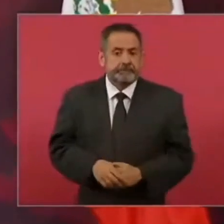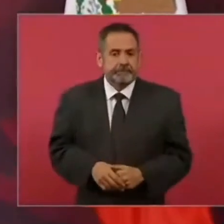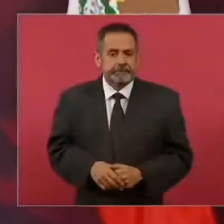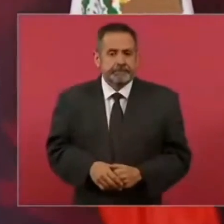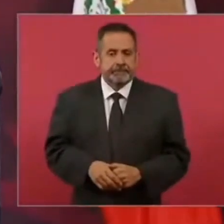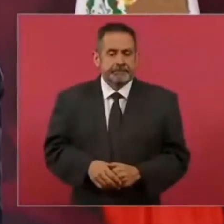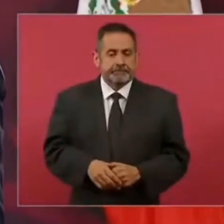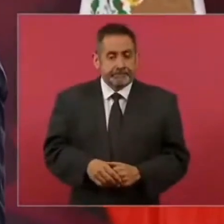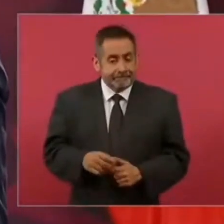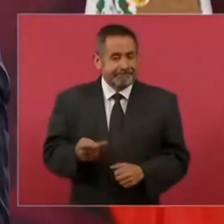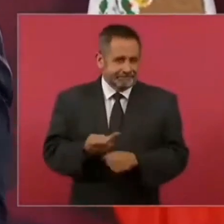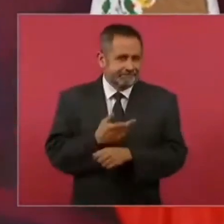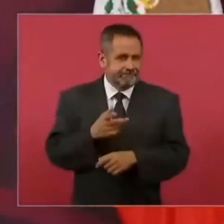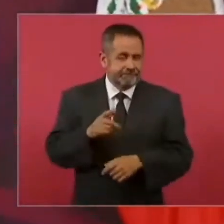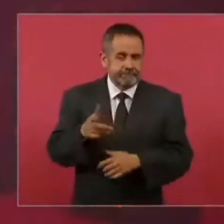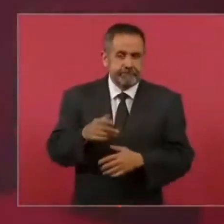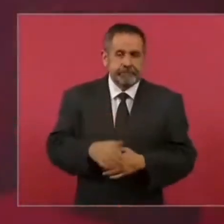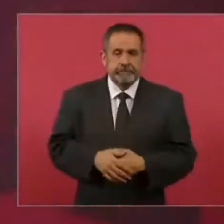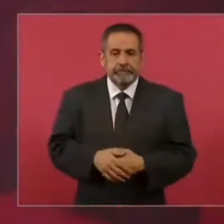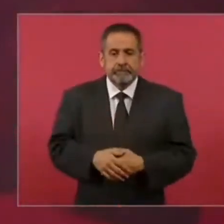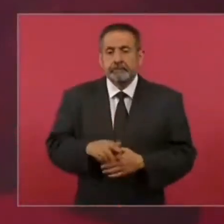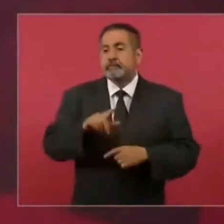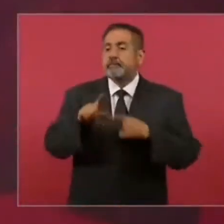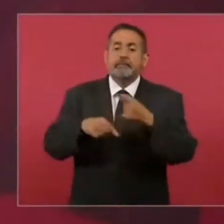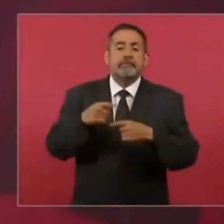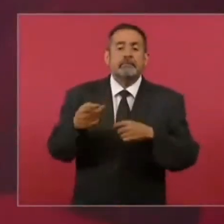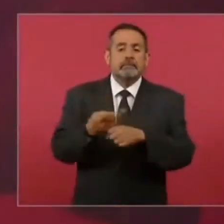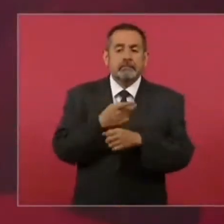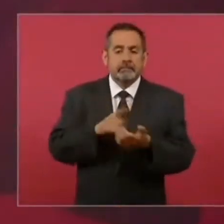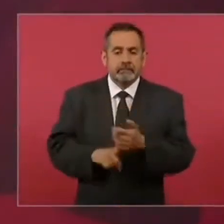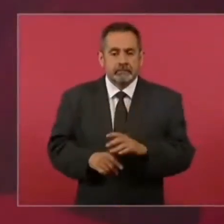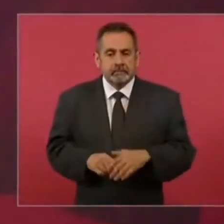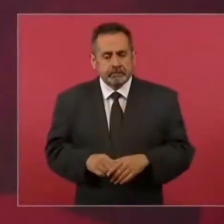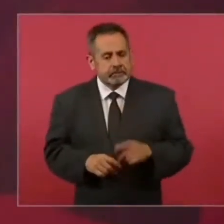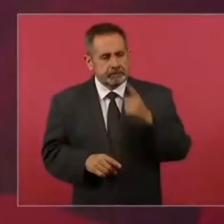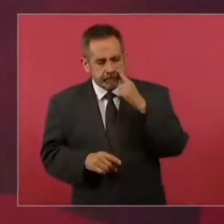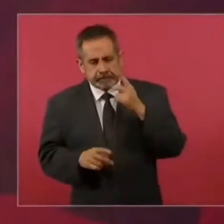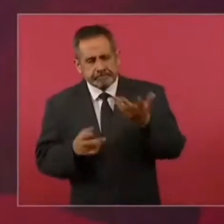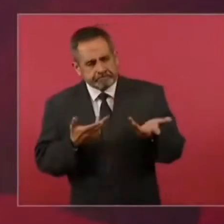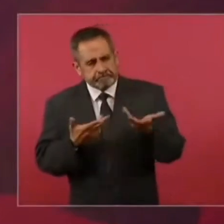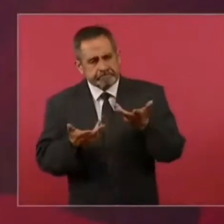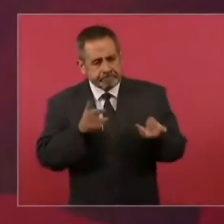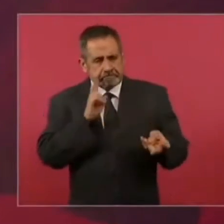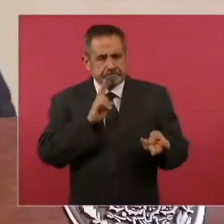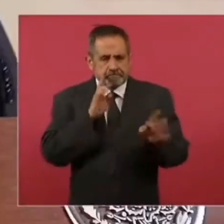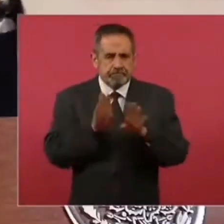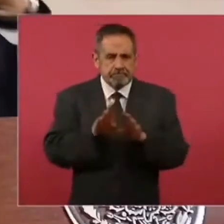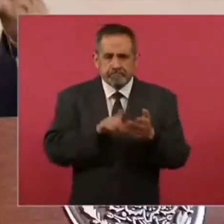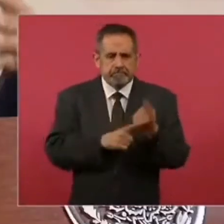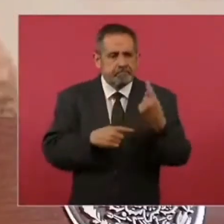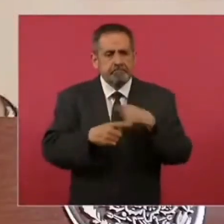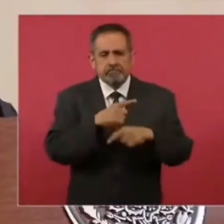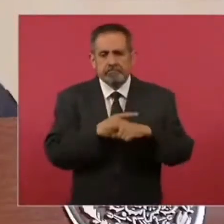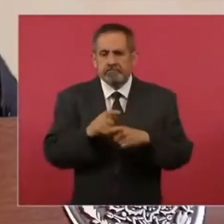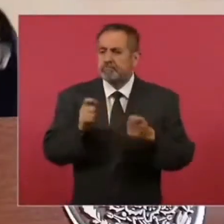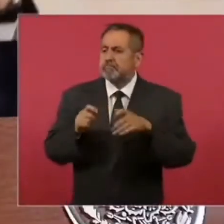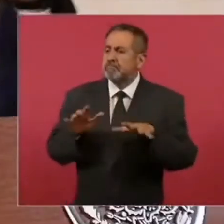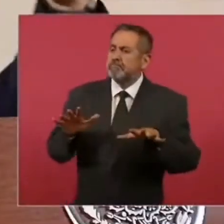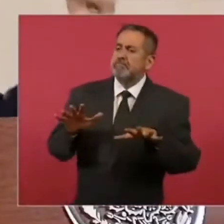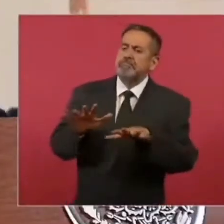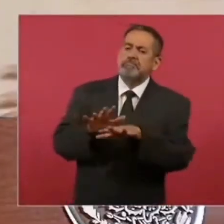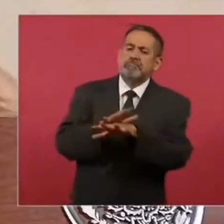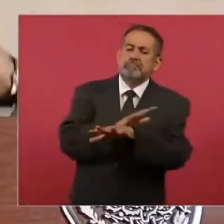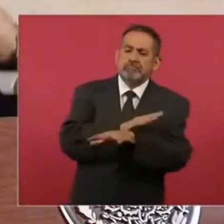Eso después. Y luego, no, vamos a buscar la forma para que el cambio se